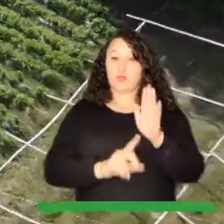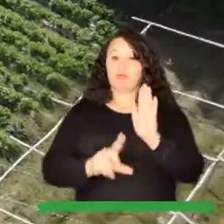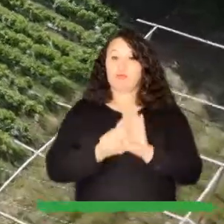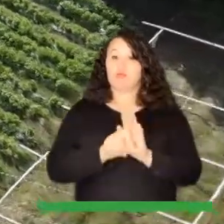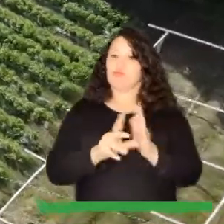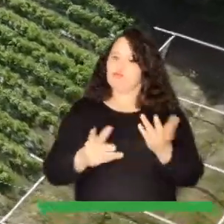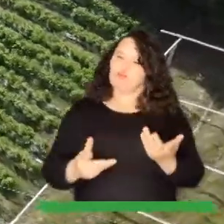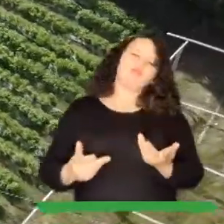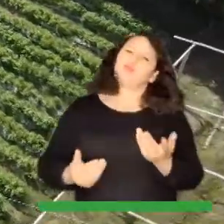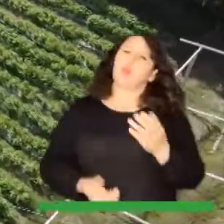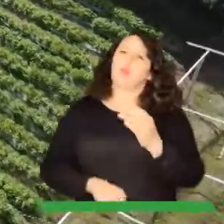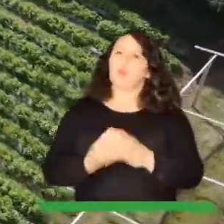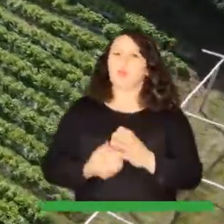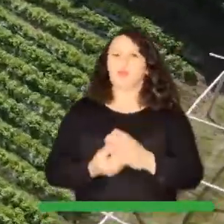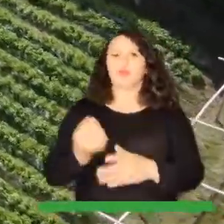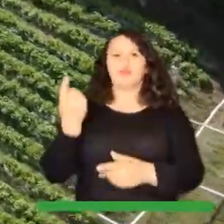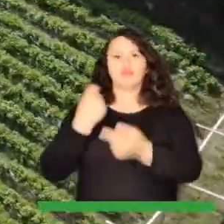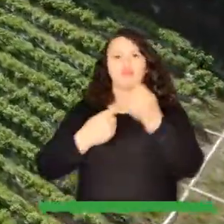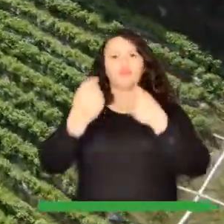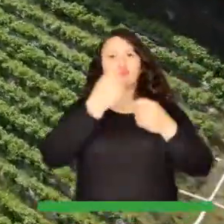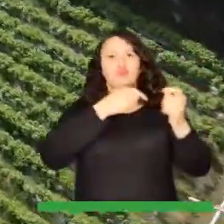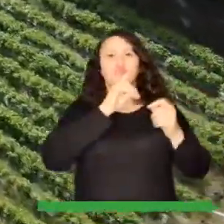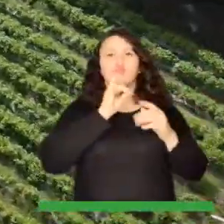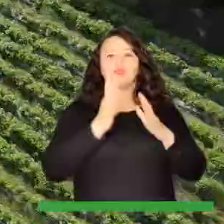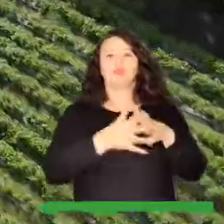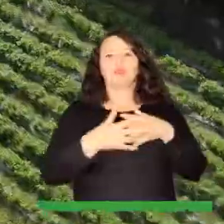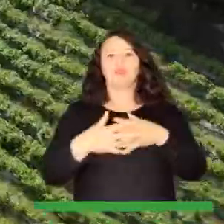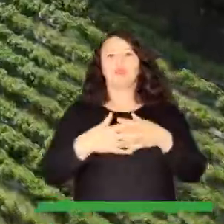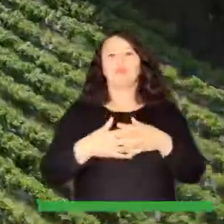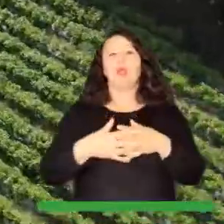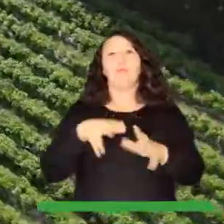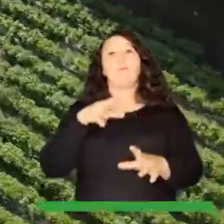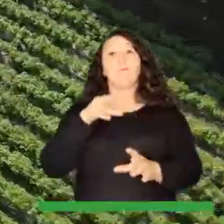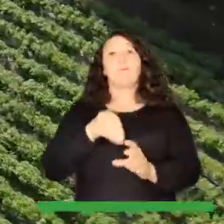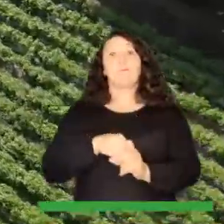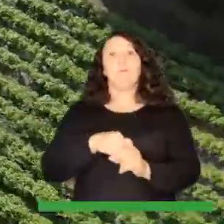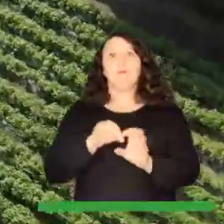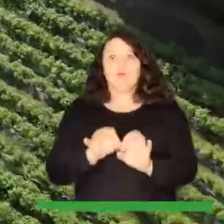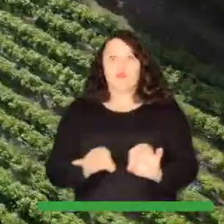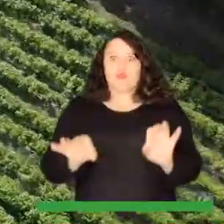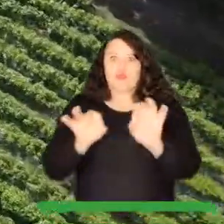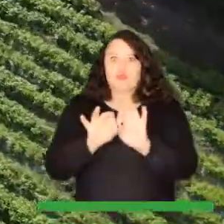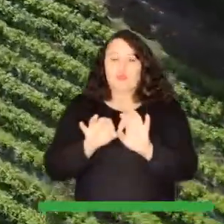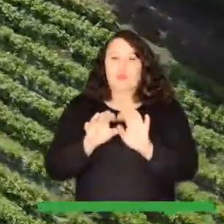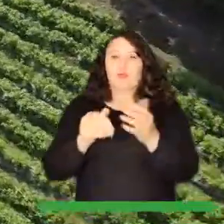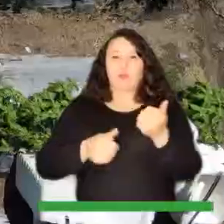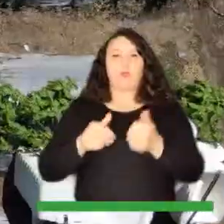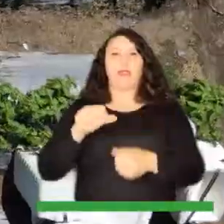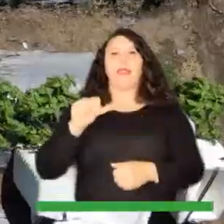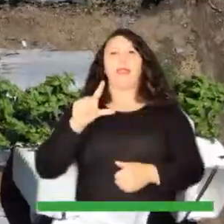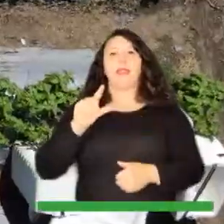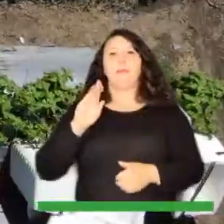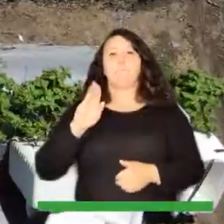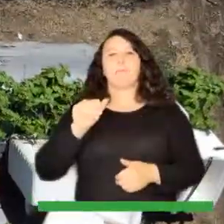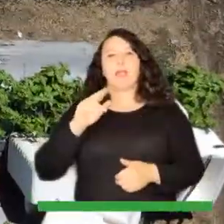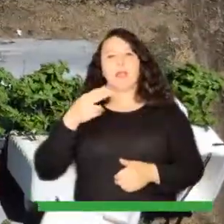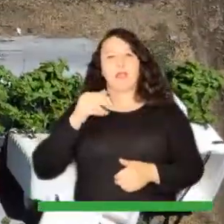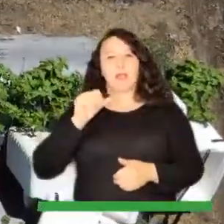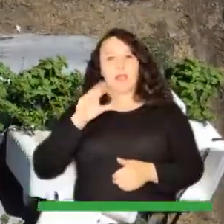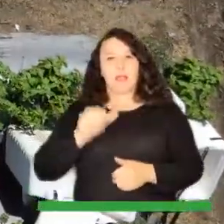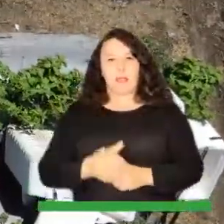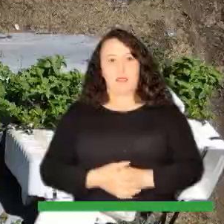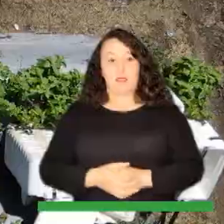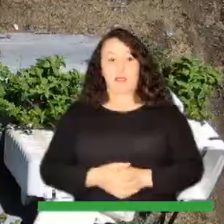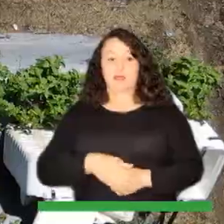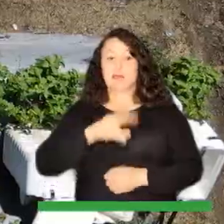poder colocar sus productos en el mercado americano. Entre ellos y de gran importancia para el Tolima, la albahaca. El 78%